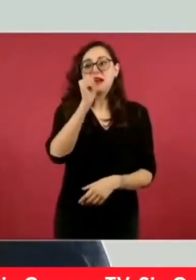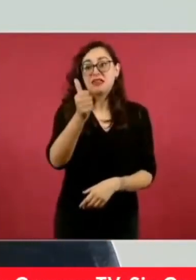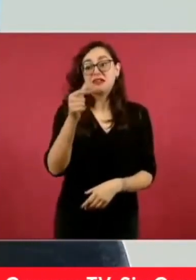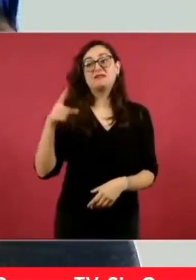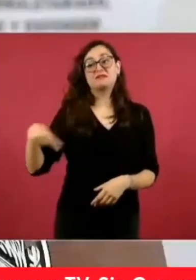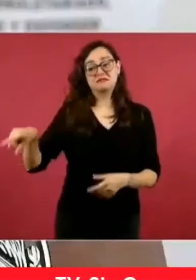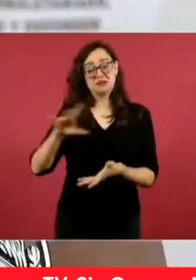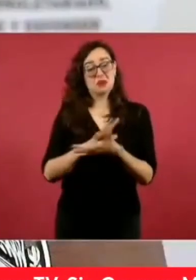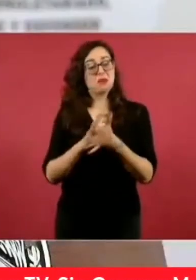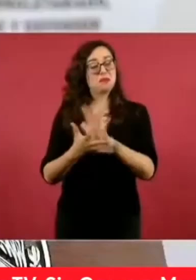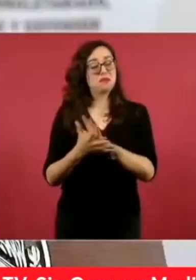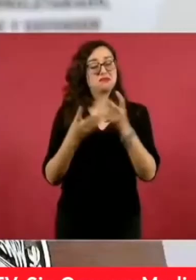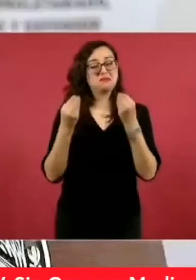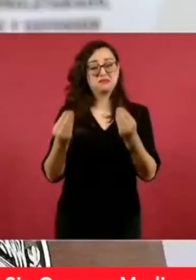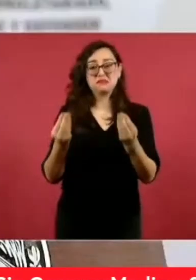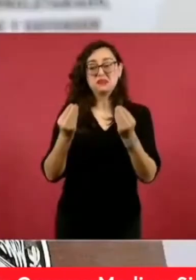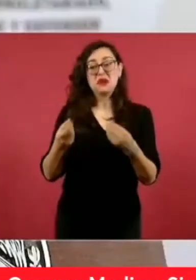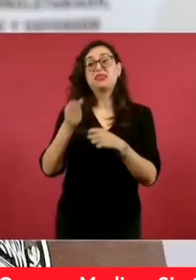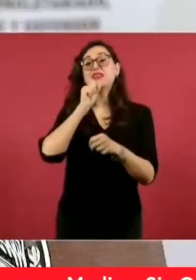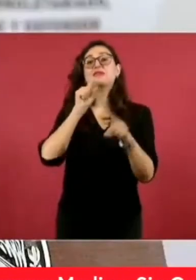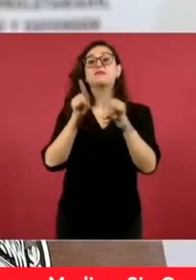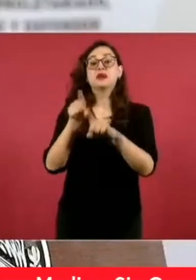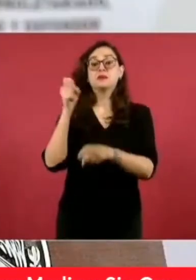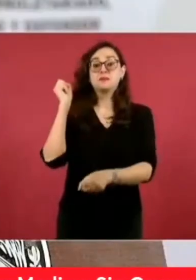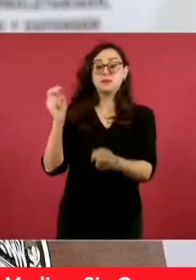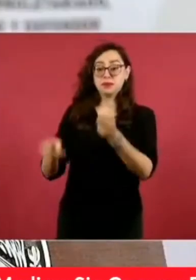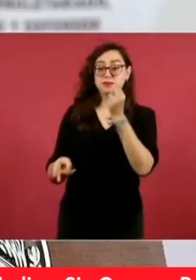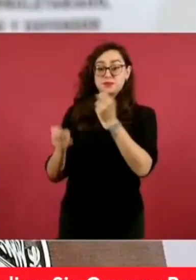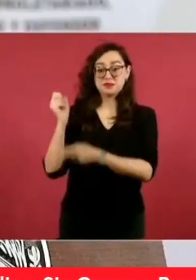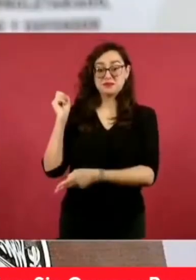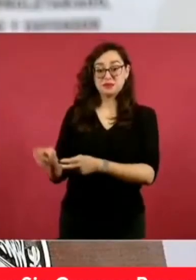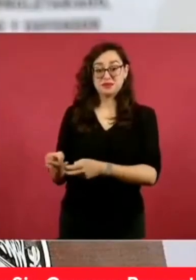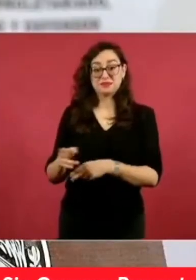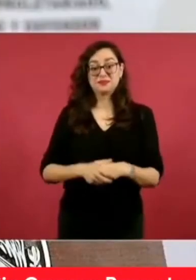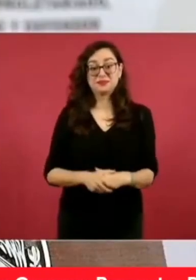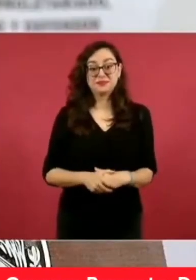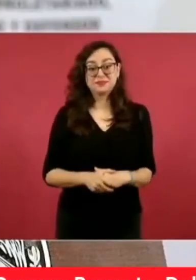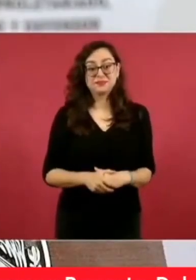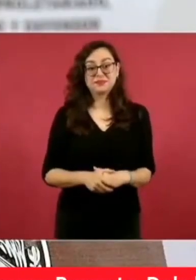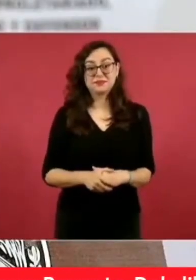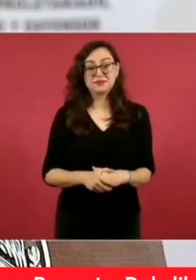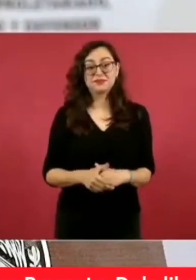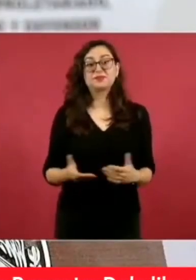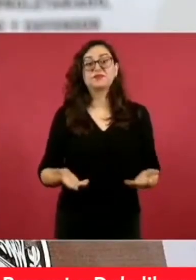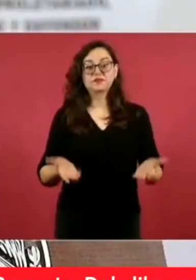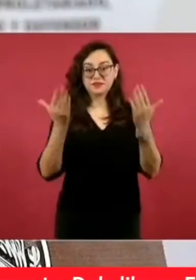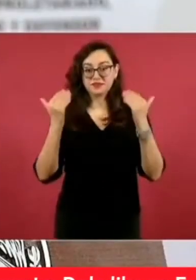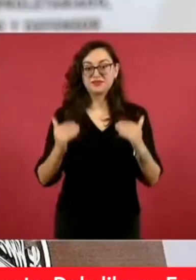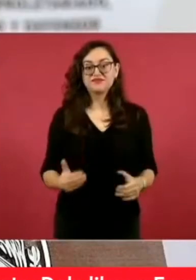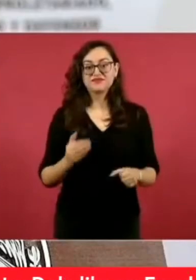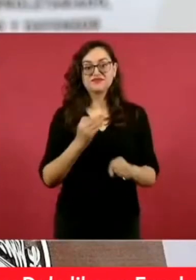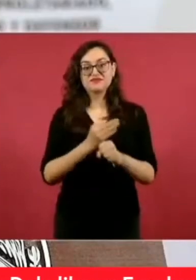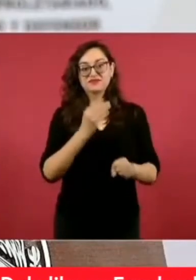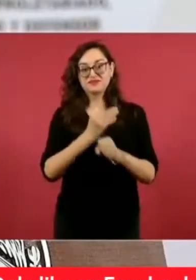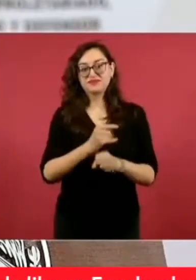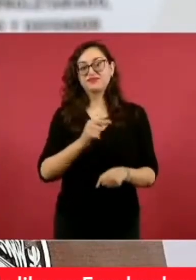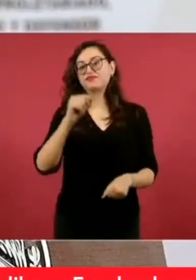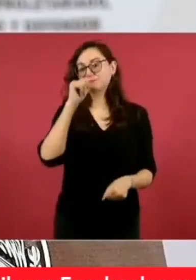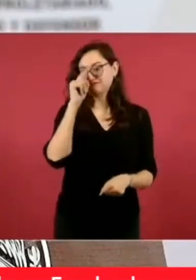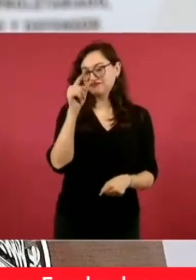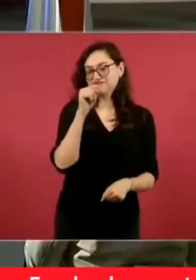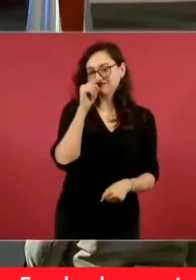también. Vamos a pasarnos esto porque vamos a tirar un poco de aceite, como dijera el